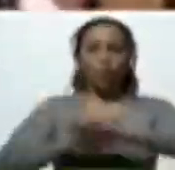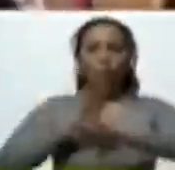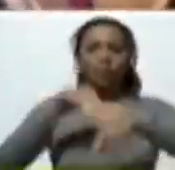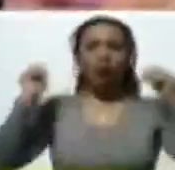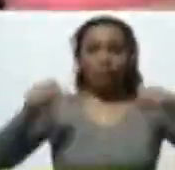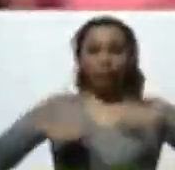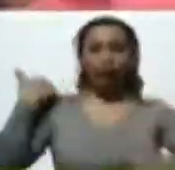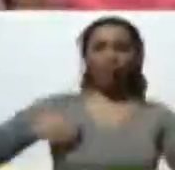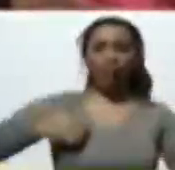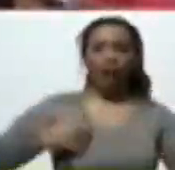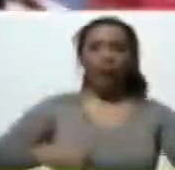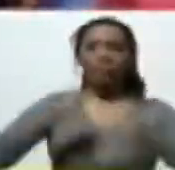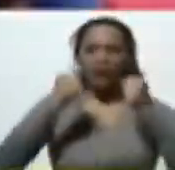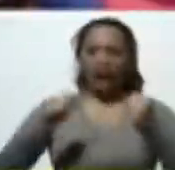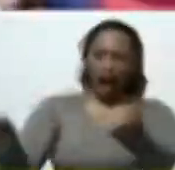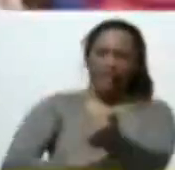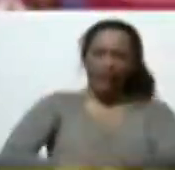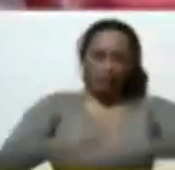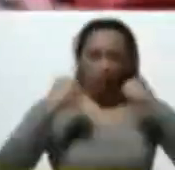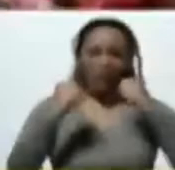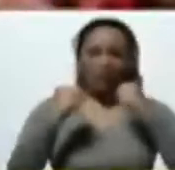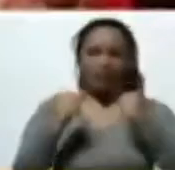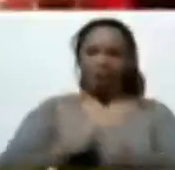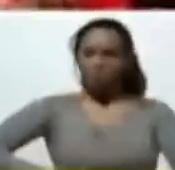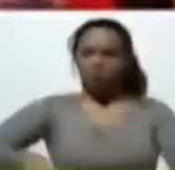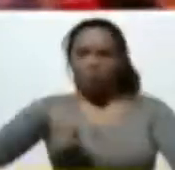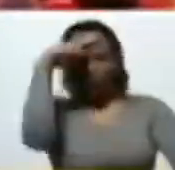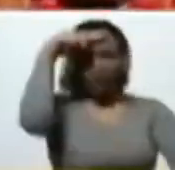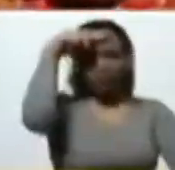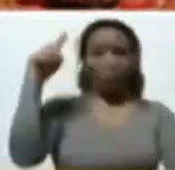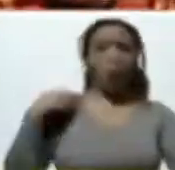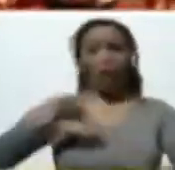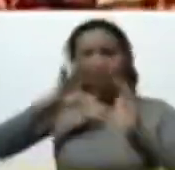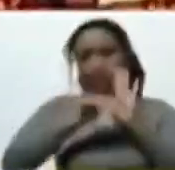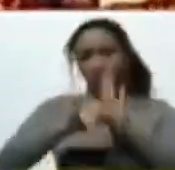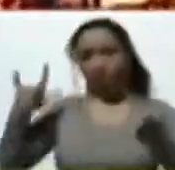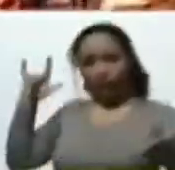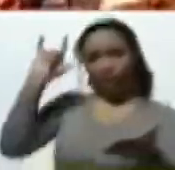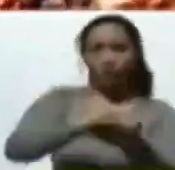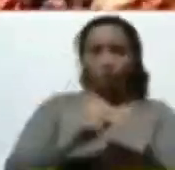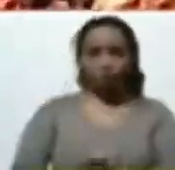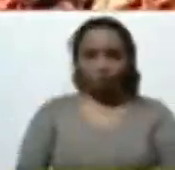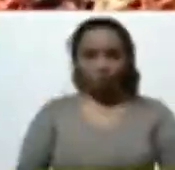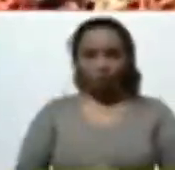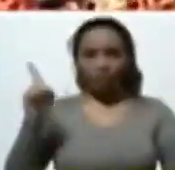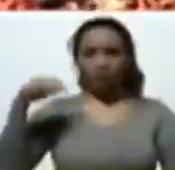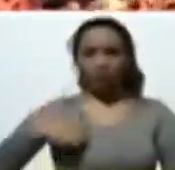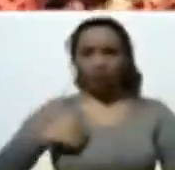Argentina. Bien arrecho y bien indignado por el robo del avión en Argentina.